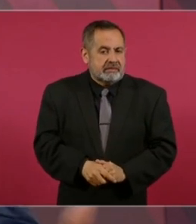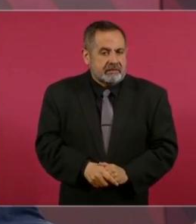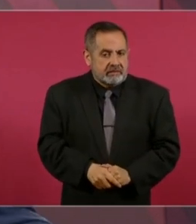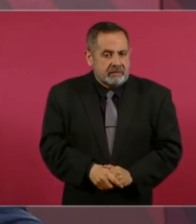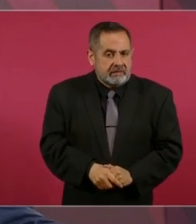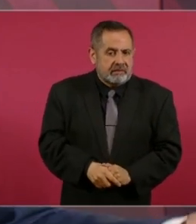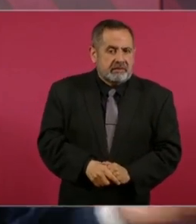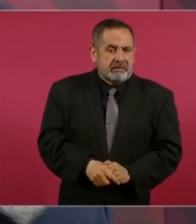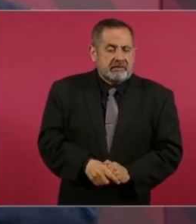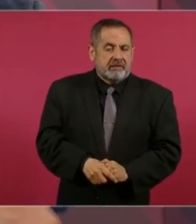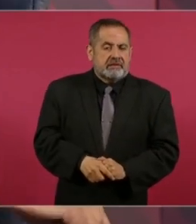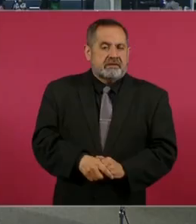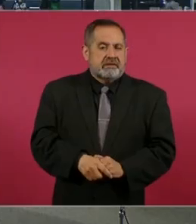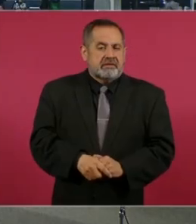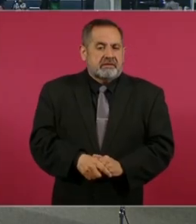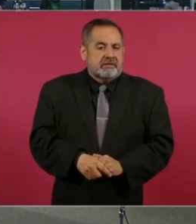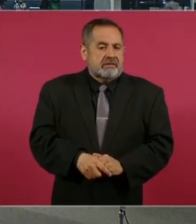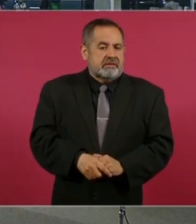Entonces, oye,